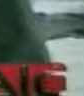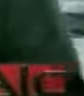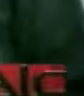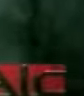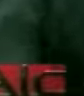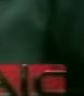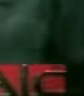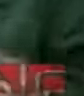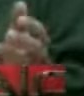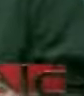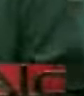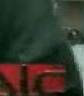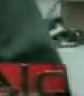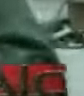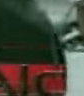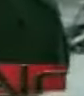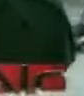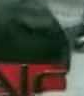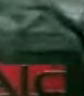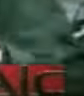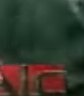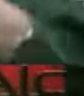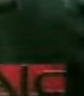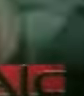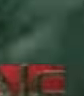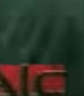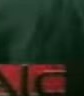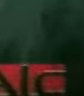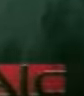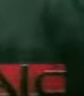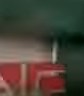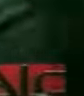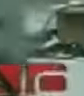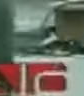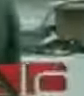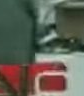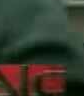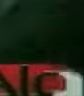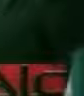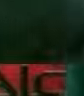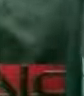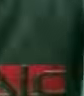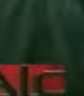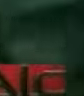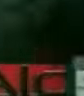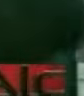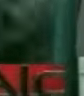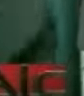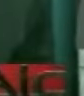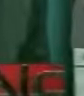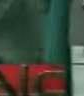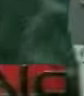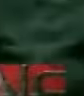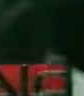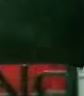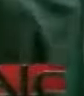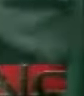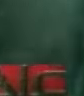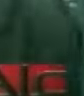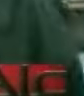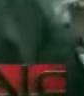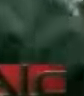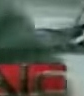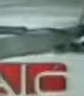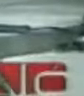una guitarra junto con el mundo en pleno derecho creen que van a dominar el mundo pintamos los saludos una conducta humana absurda